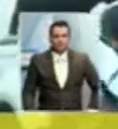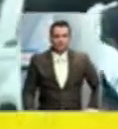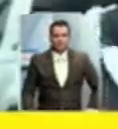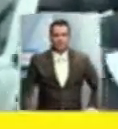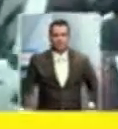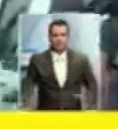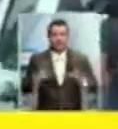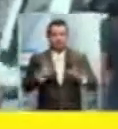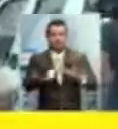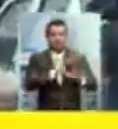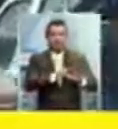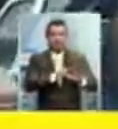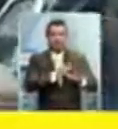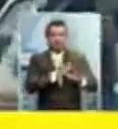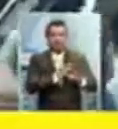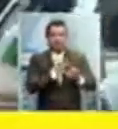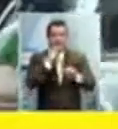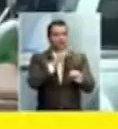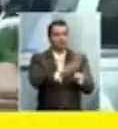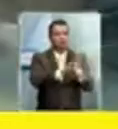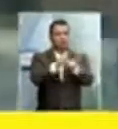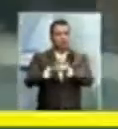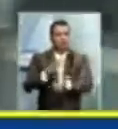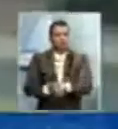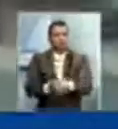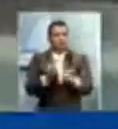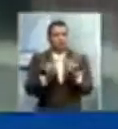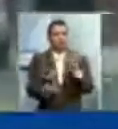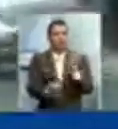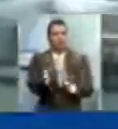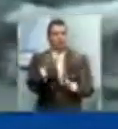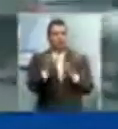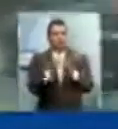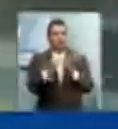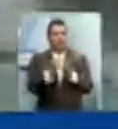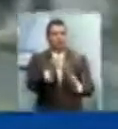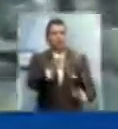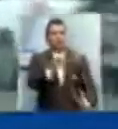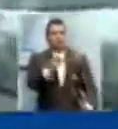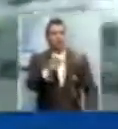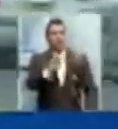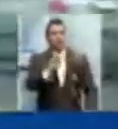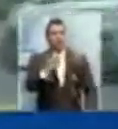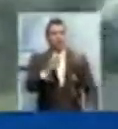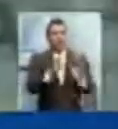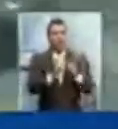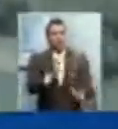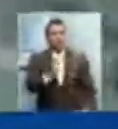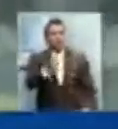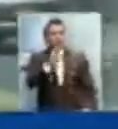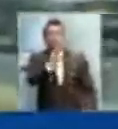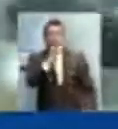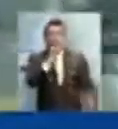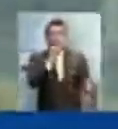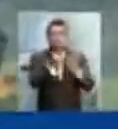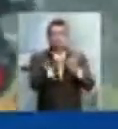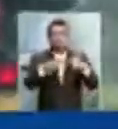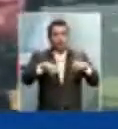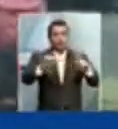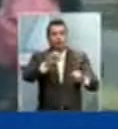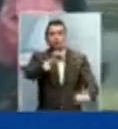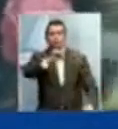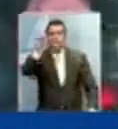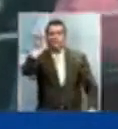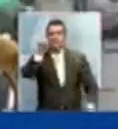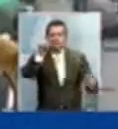Administración Distrital de Santiago de Cali anunció a través del decreto 0044 del 2021 la extensión de la prohibición del parrillero hombre mayor